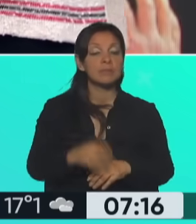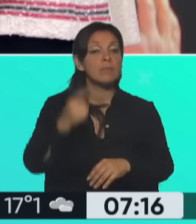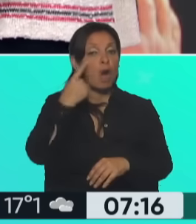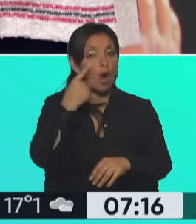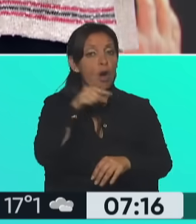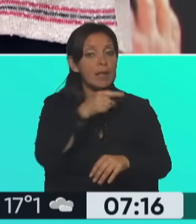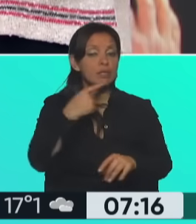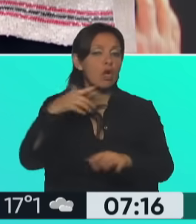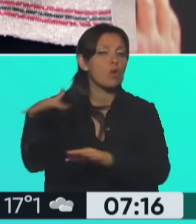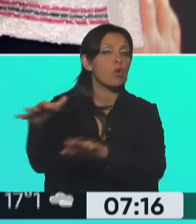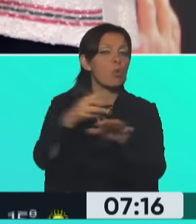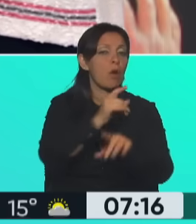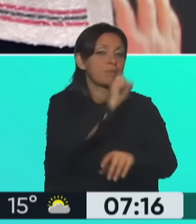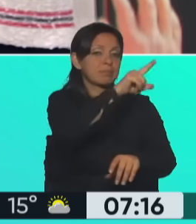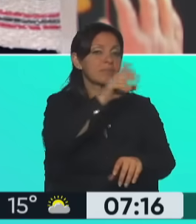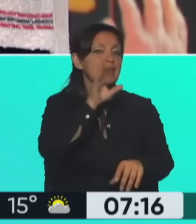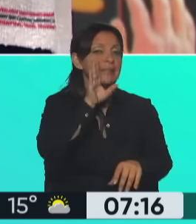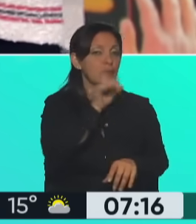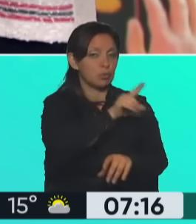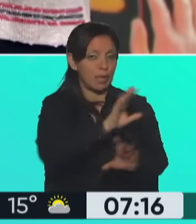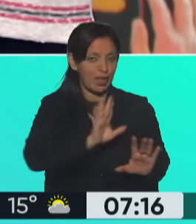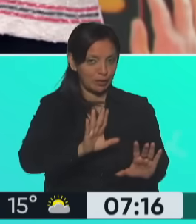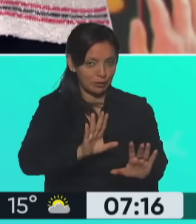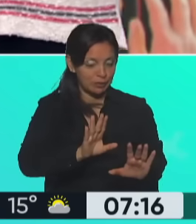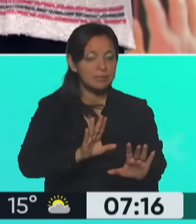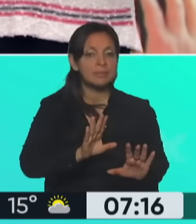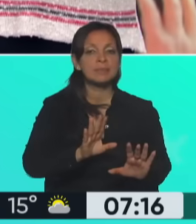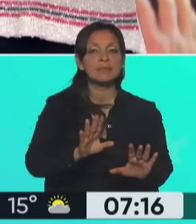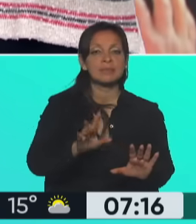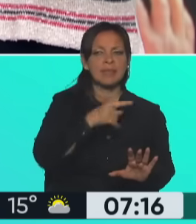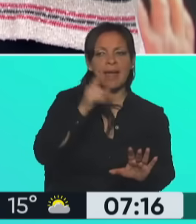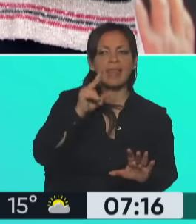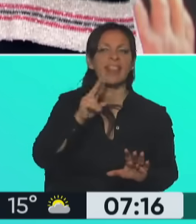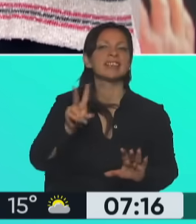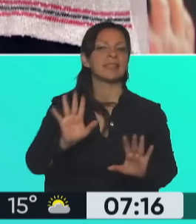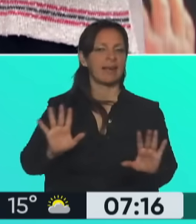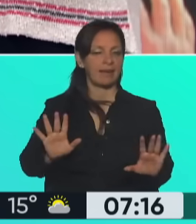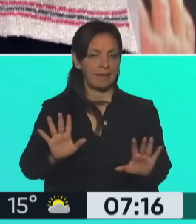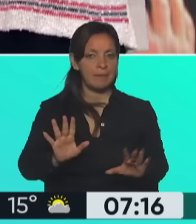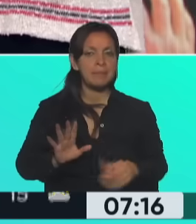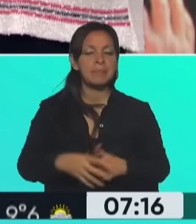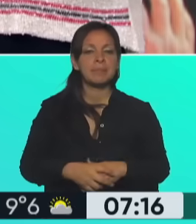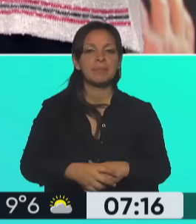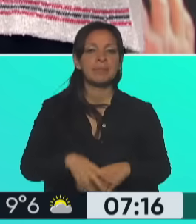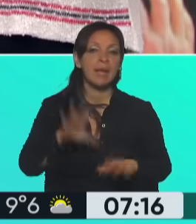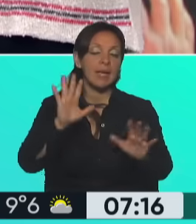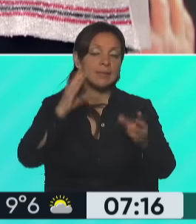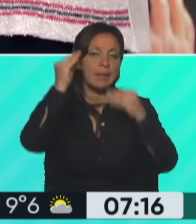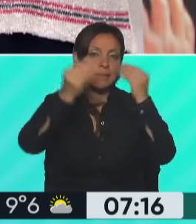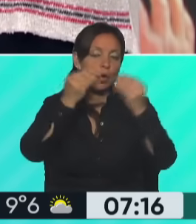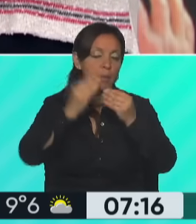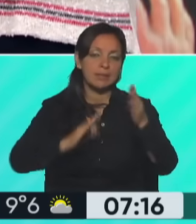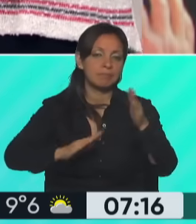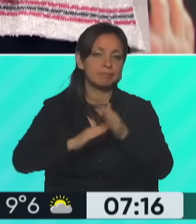estadounidense diría que es una especulación más allá de que se pueda presentar como un hecho no eh Esa es la preocupación